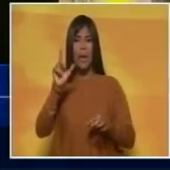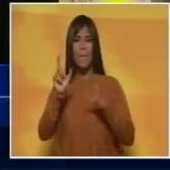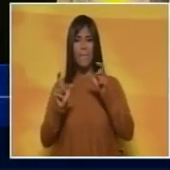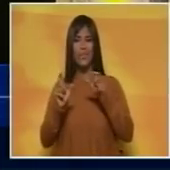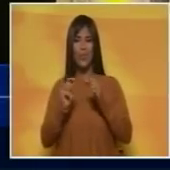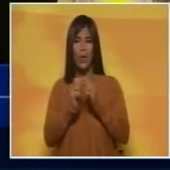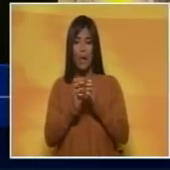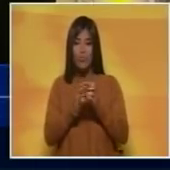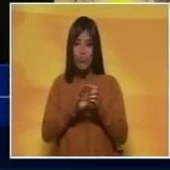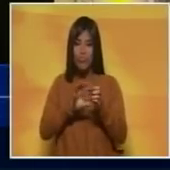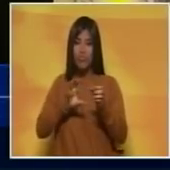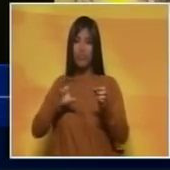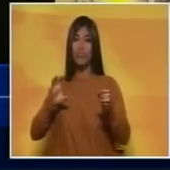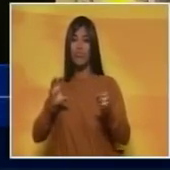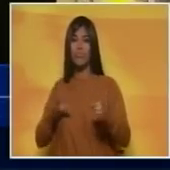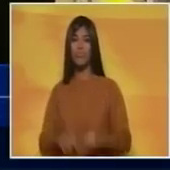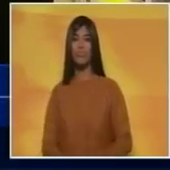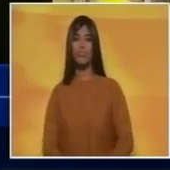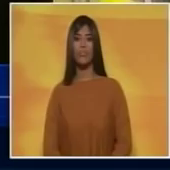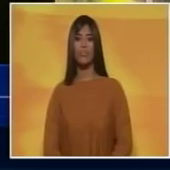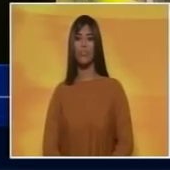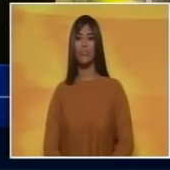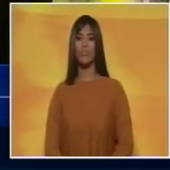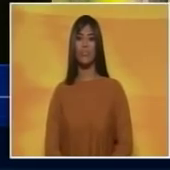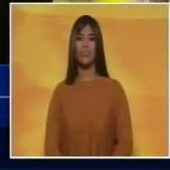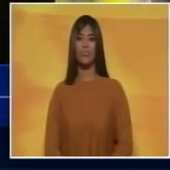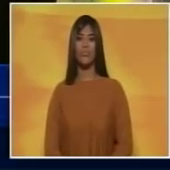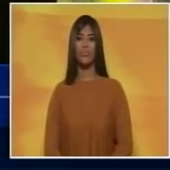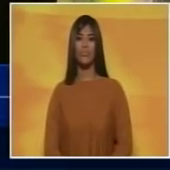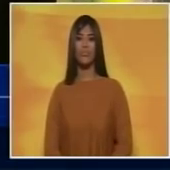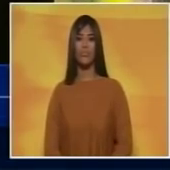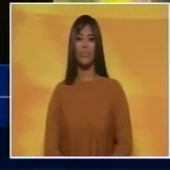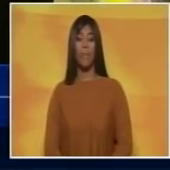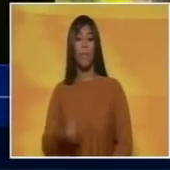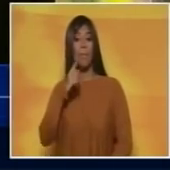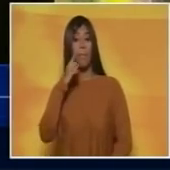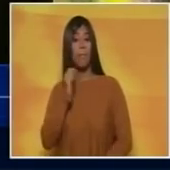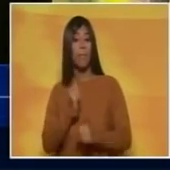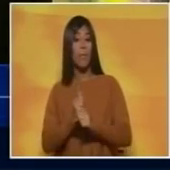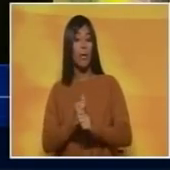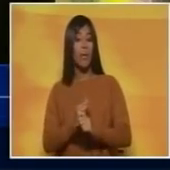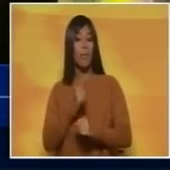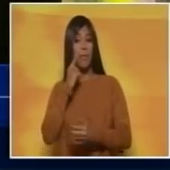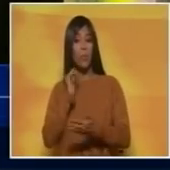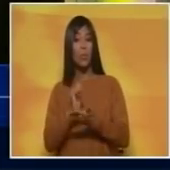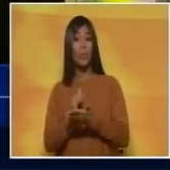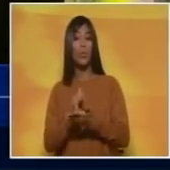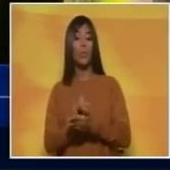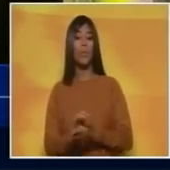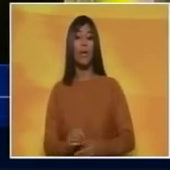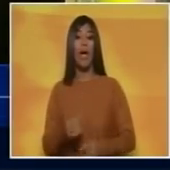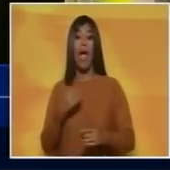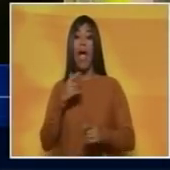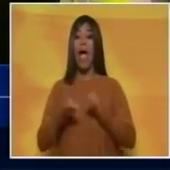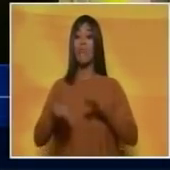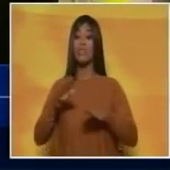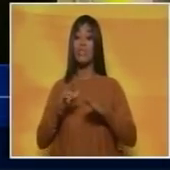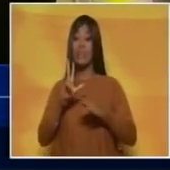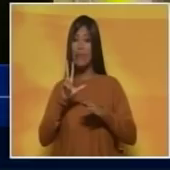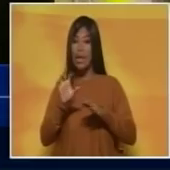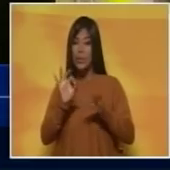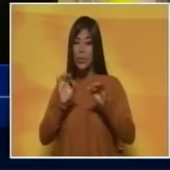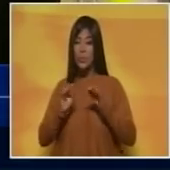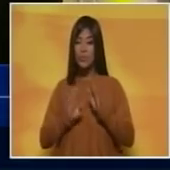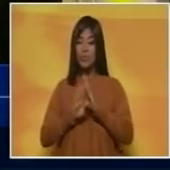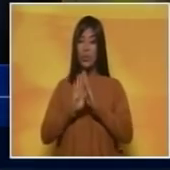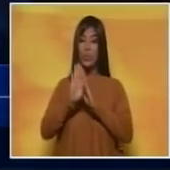lote. Así que vamos a ver, a veces esos tres que van adelante se cae uno